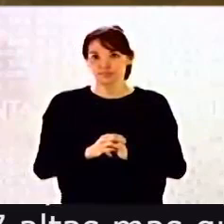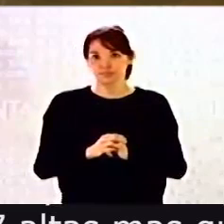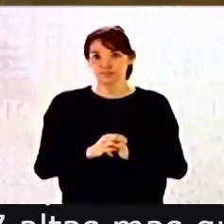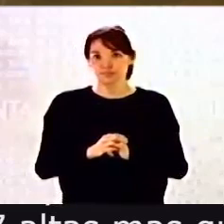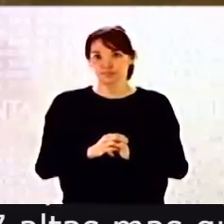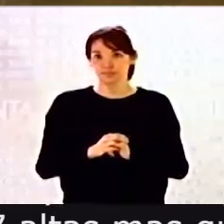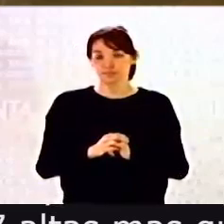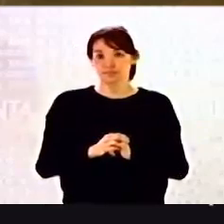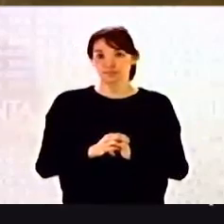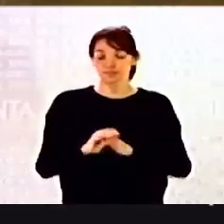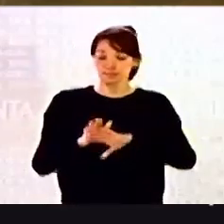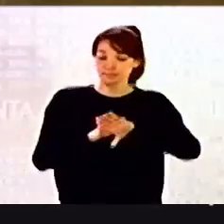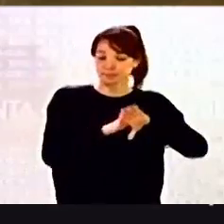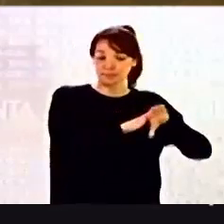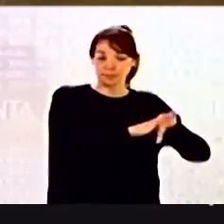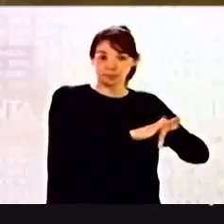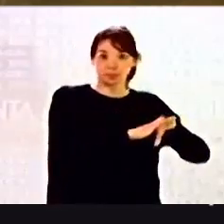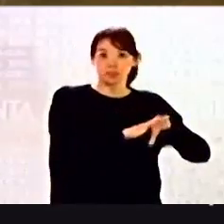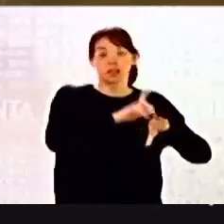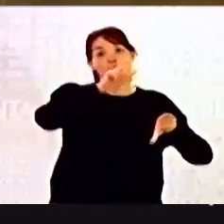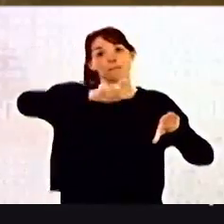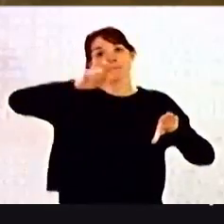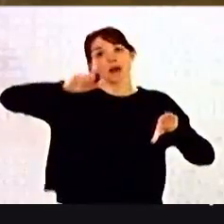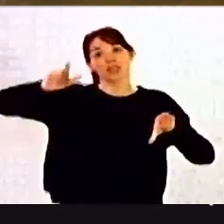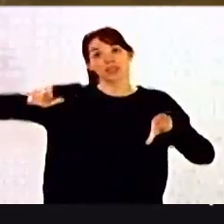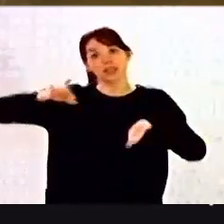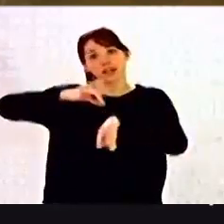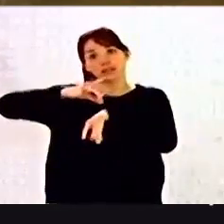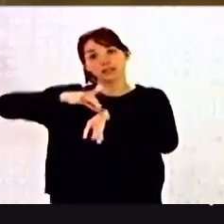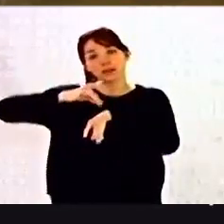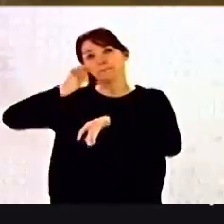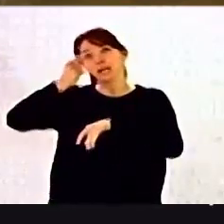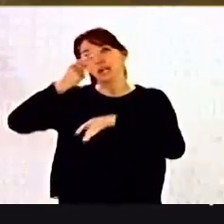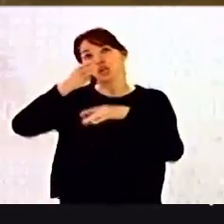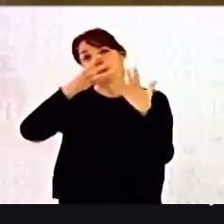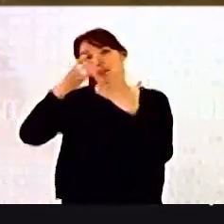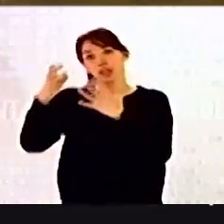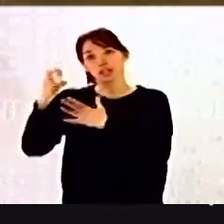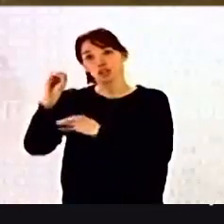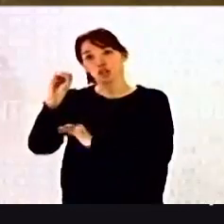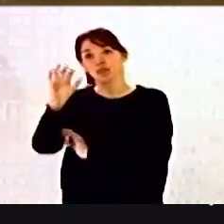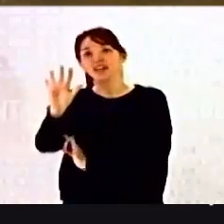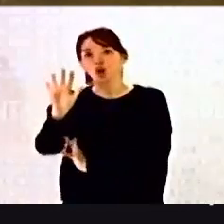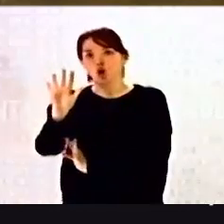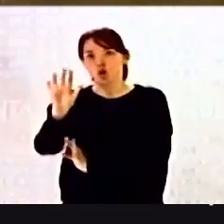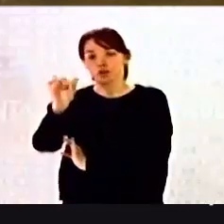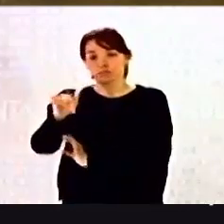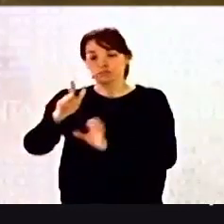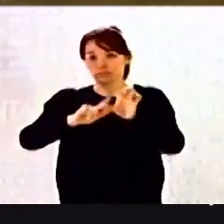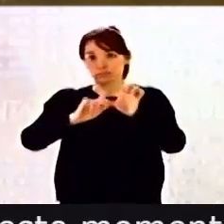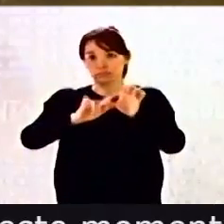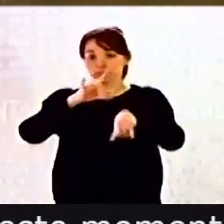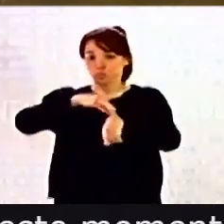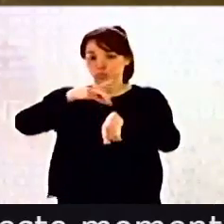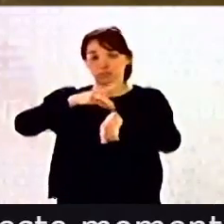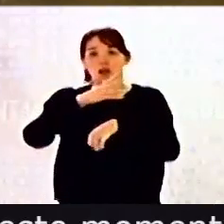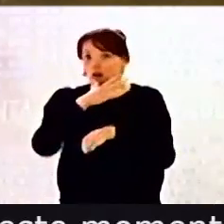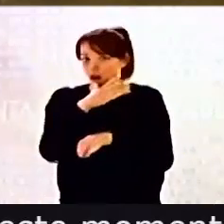De los pacientes activos, que son 1.805 pacientes en este momento en la comunidad autónoma